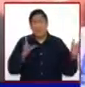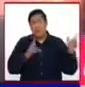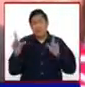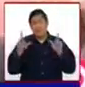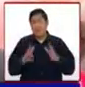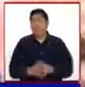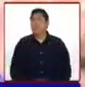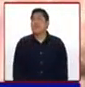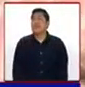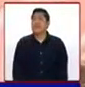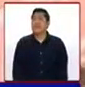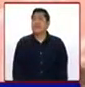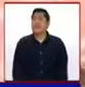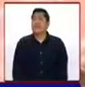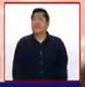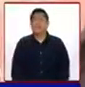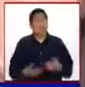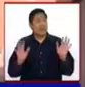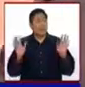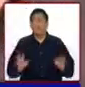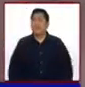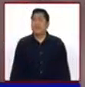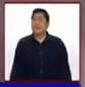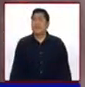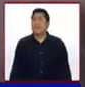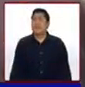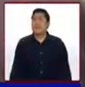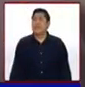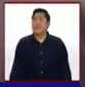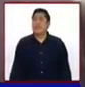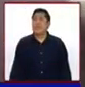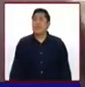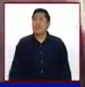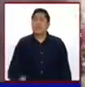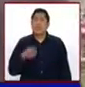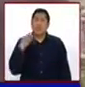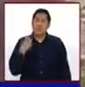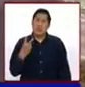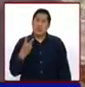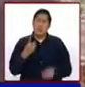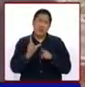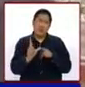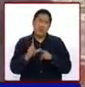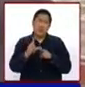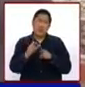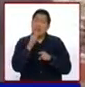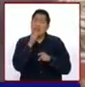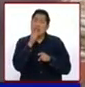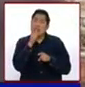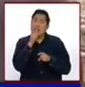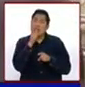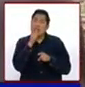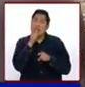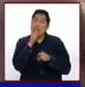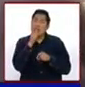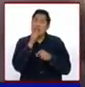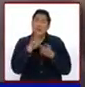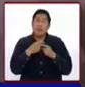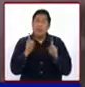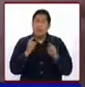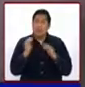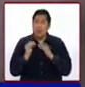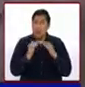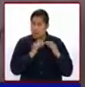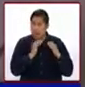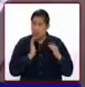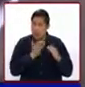Y listo. Listo. Y ya está. Ya está. El hermano ha utilizado menos de 2 litros de agua para una vacía. En